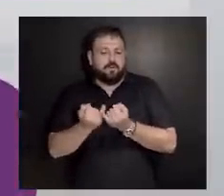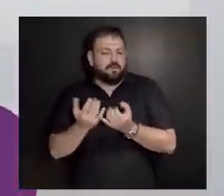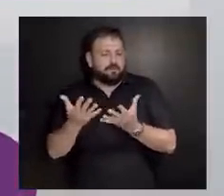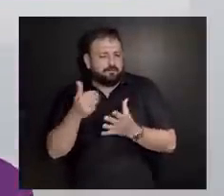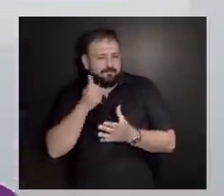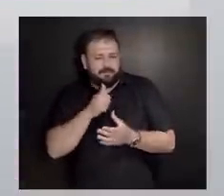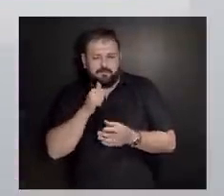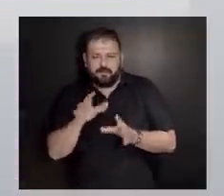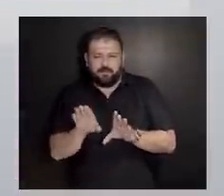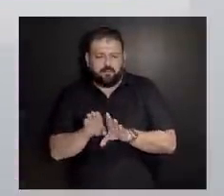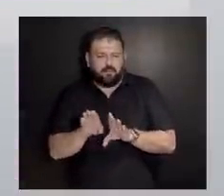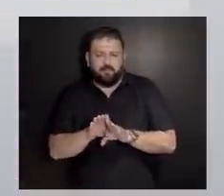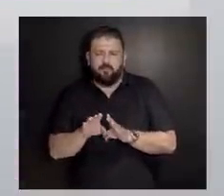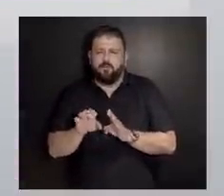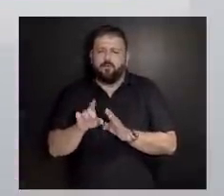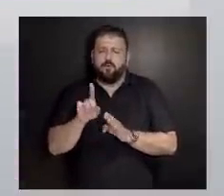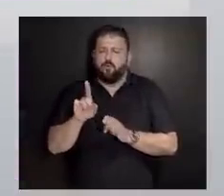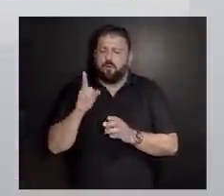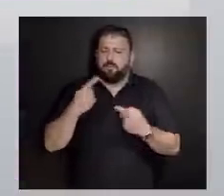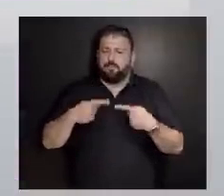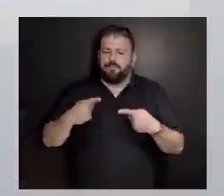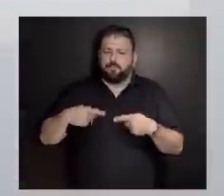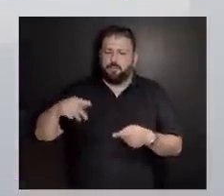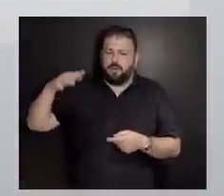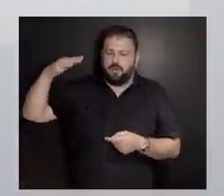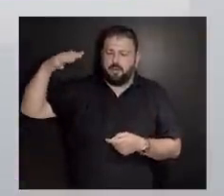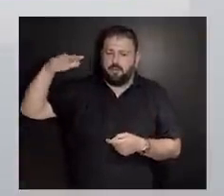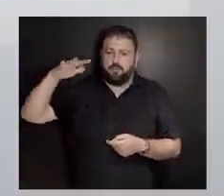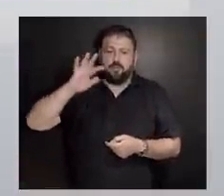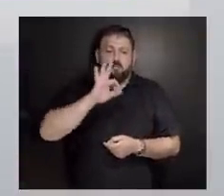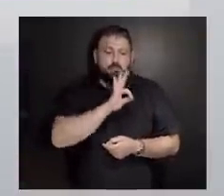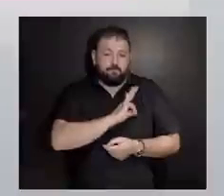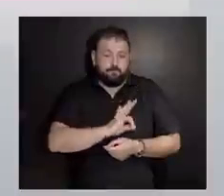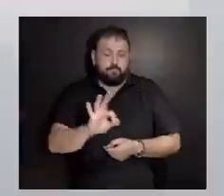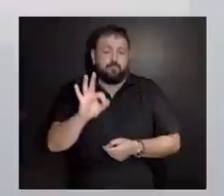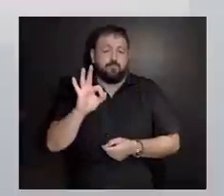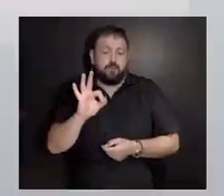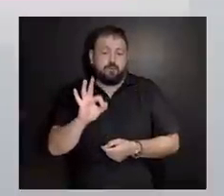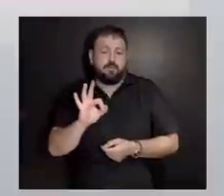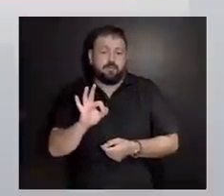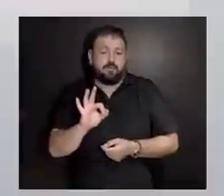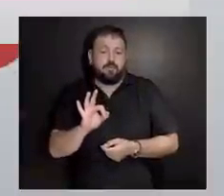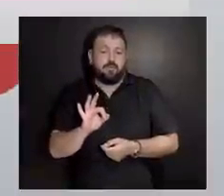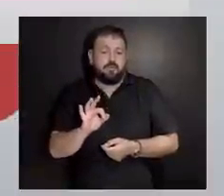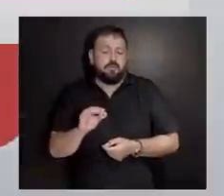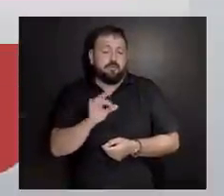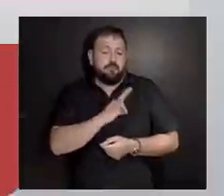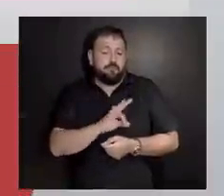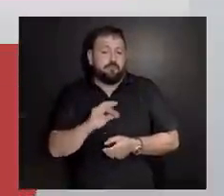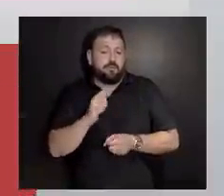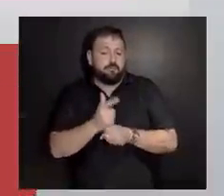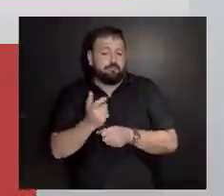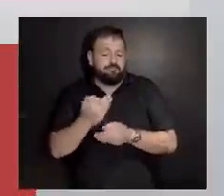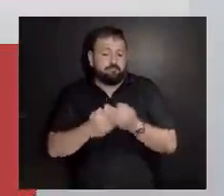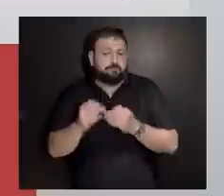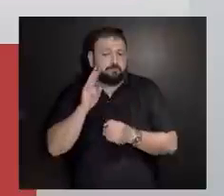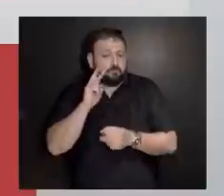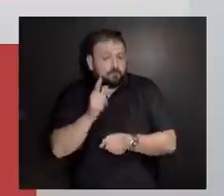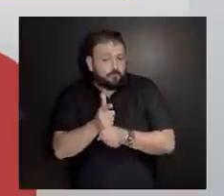les mencionaba, de que, por ejemplo, un adulto puede de alguna manera diagnosticarse con diabetes tipo